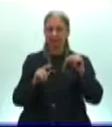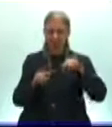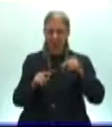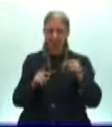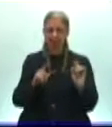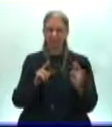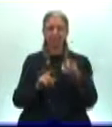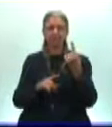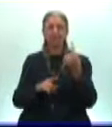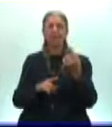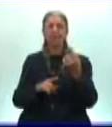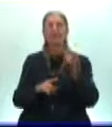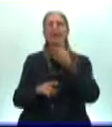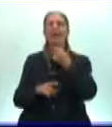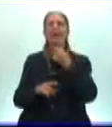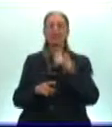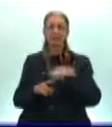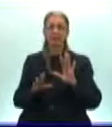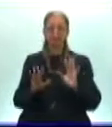los ejemplos